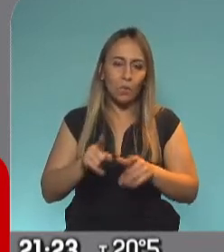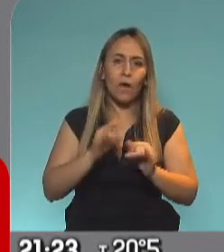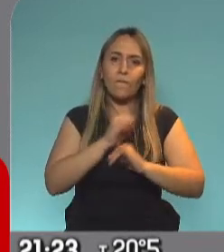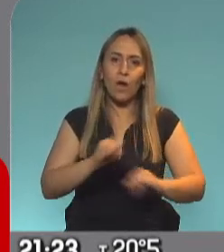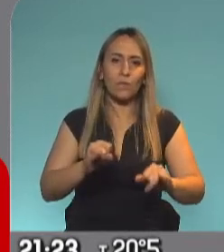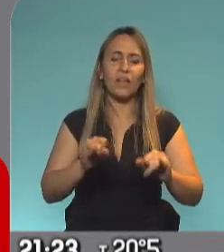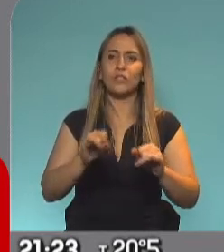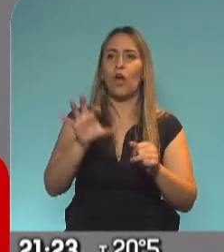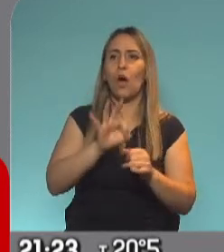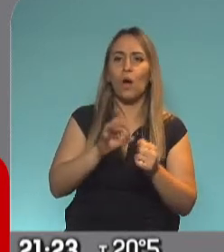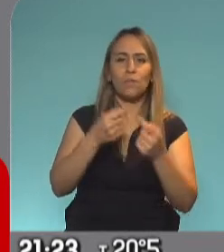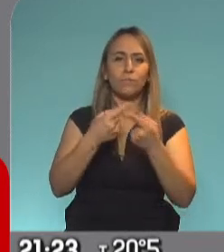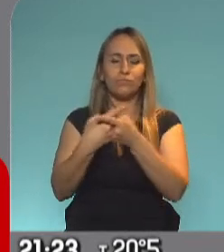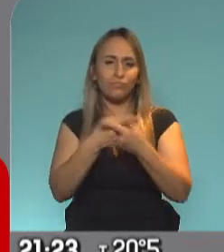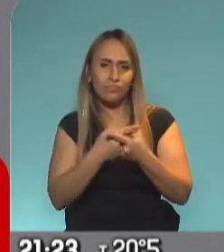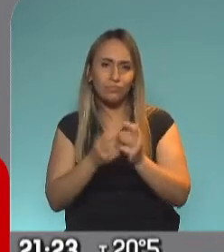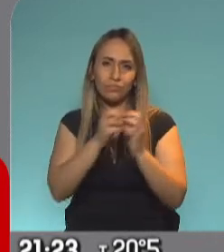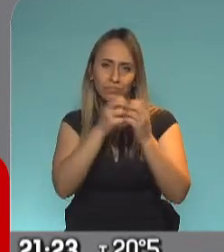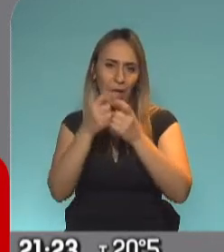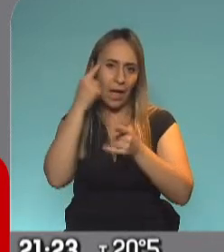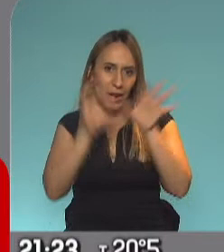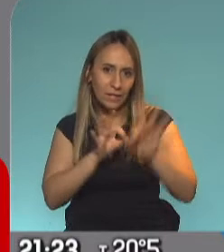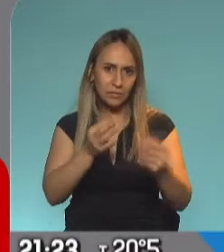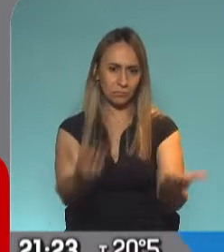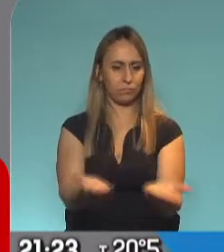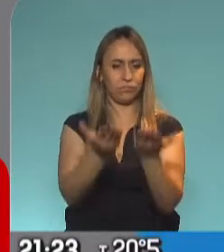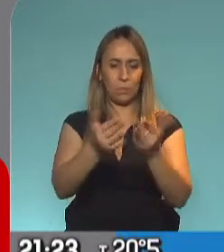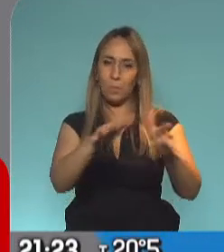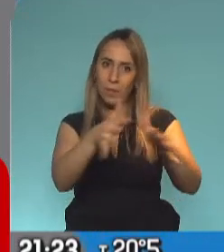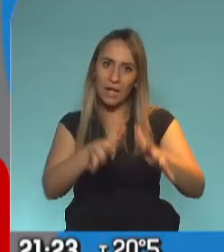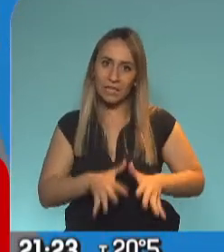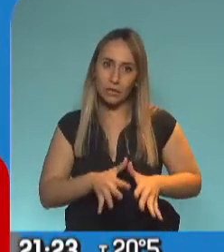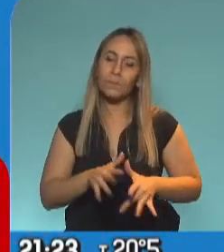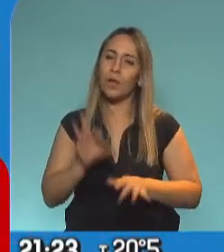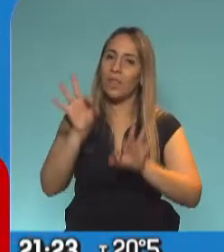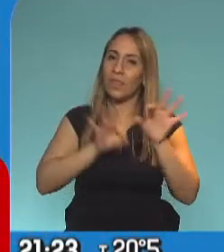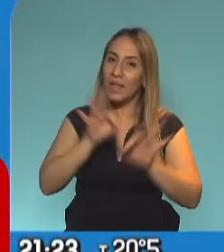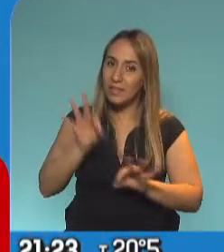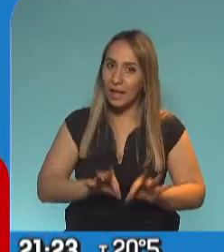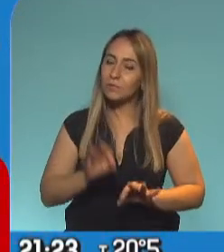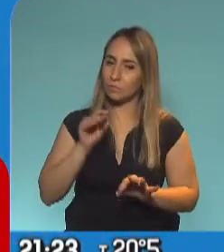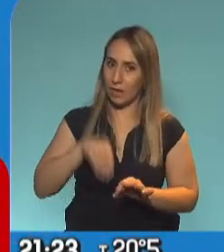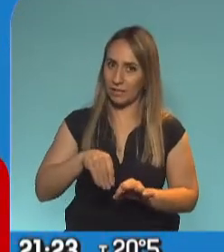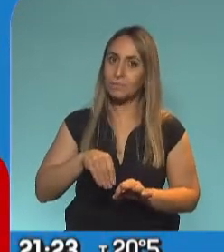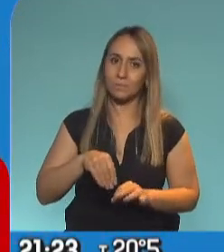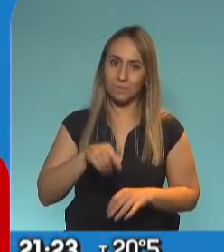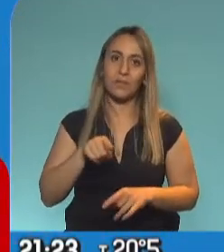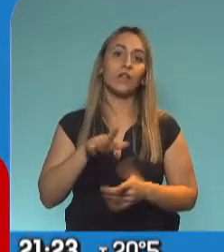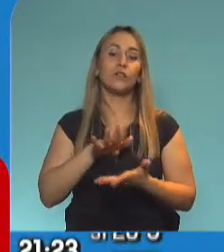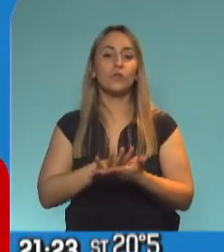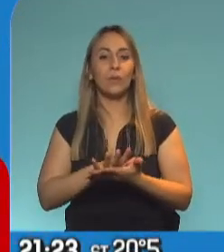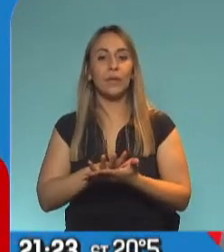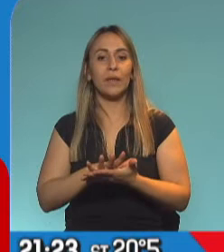en cuanto a qué es lo que fue encontrado en esta historia. Pero si querés alguna precisión más respecto de cuál era